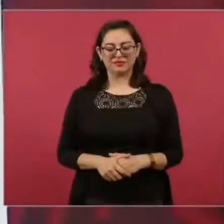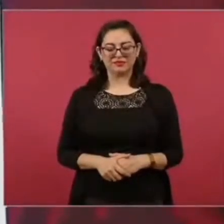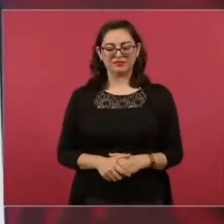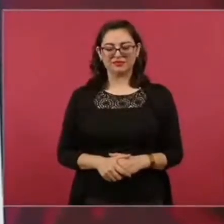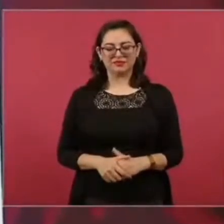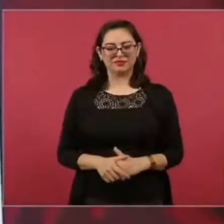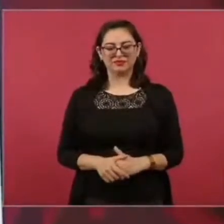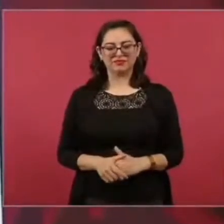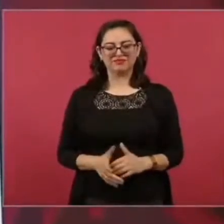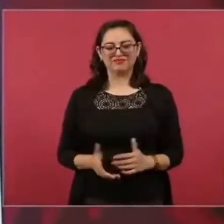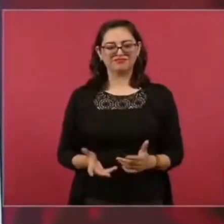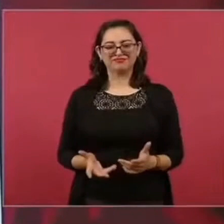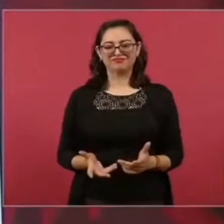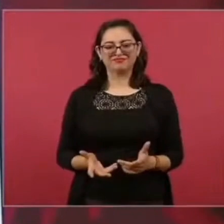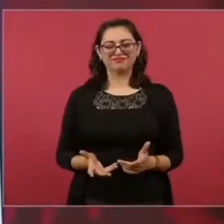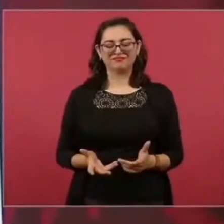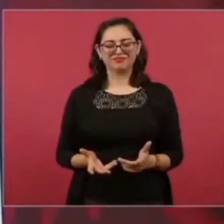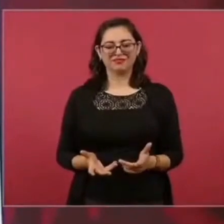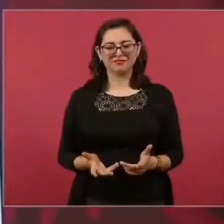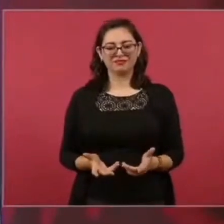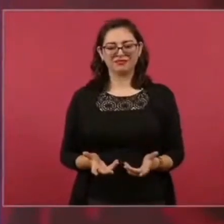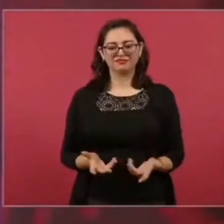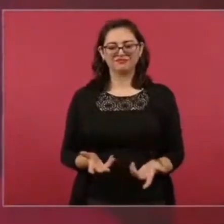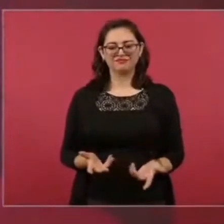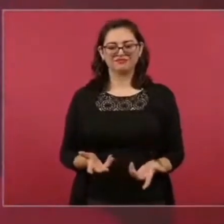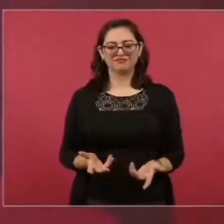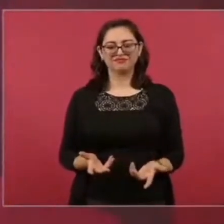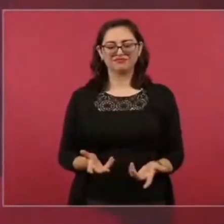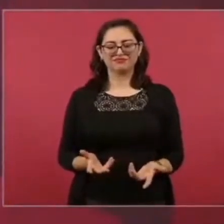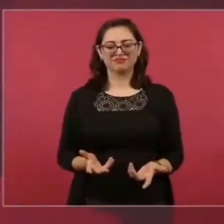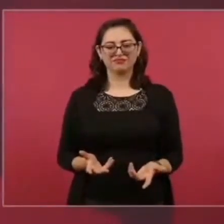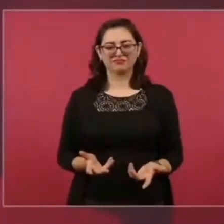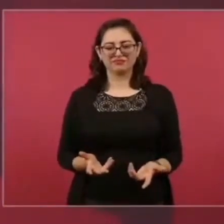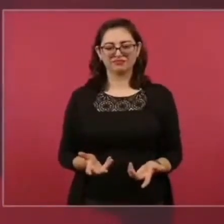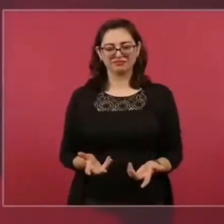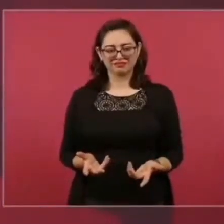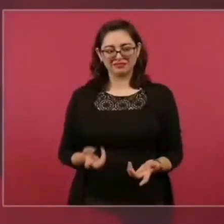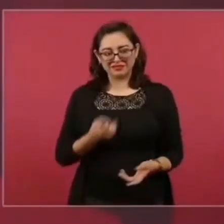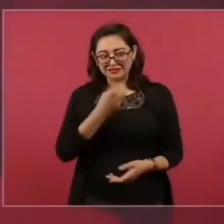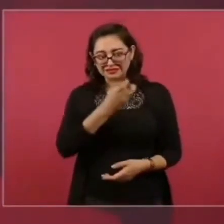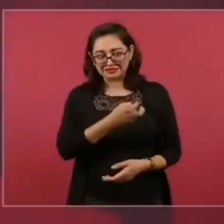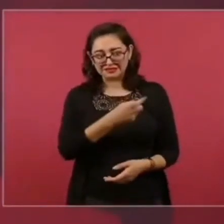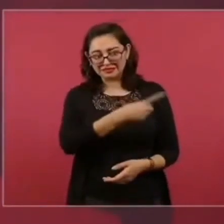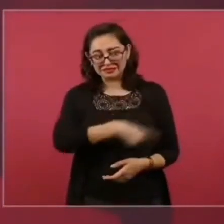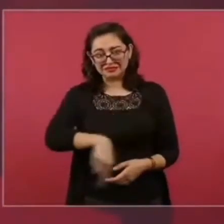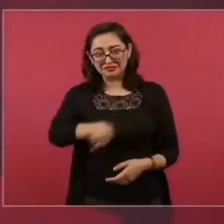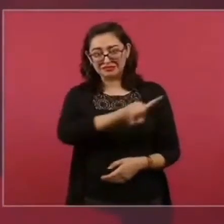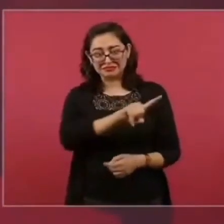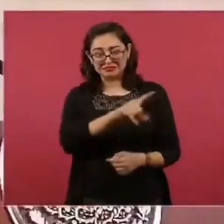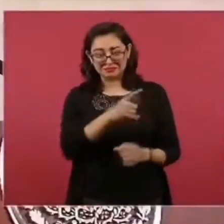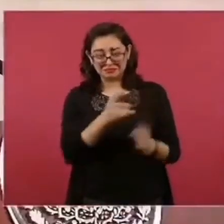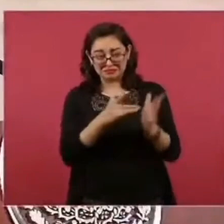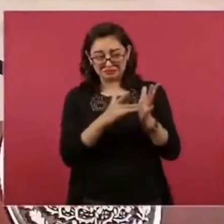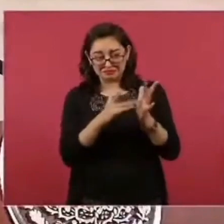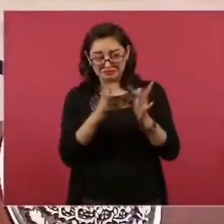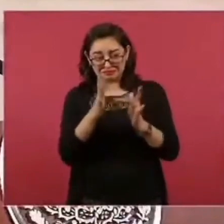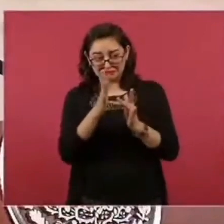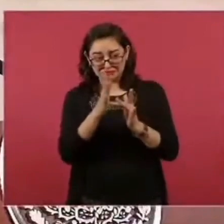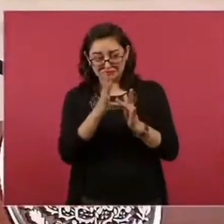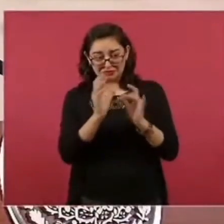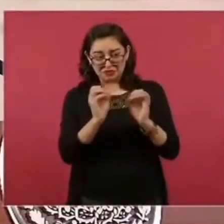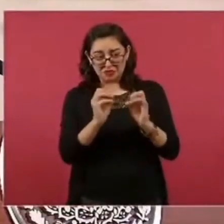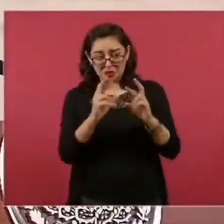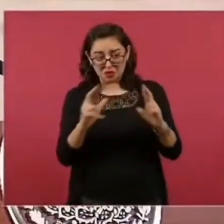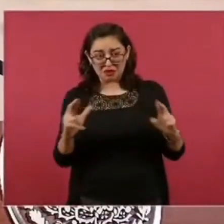no se puede decir que el que actúa así es cristiano o de cualquier otra